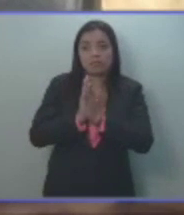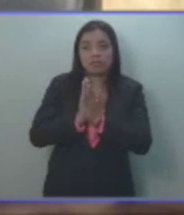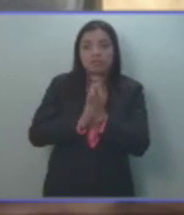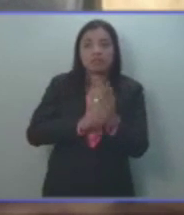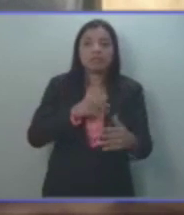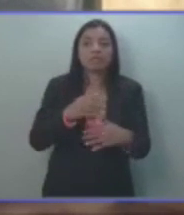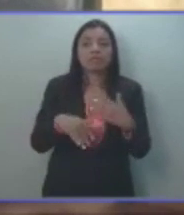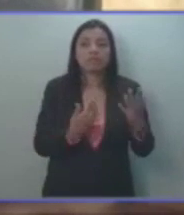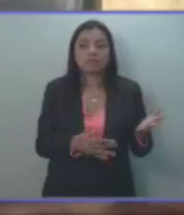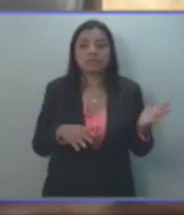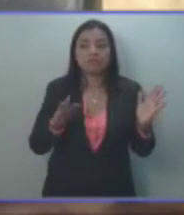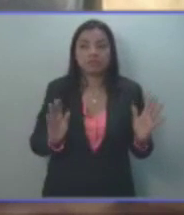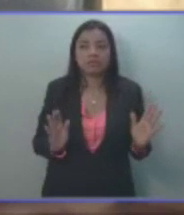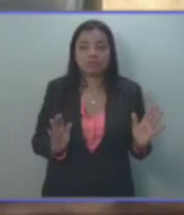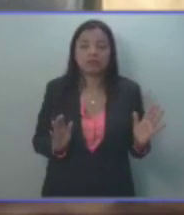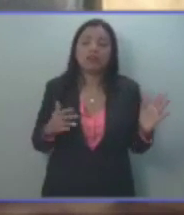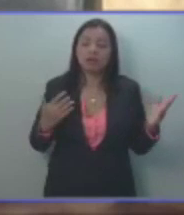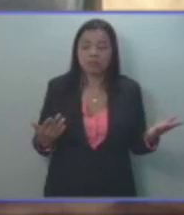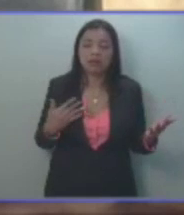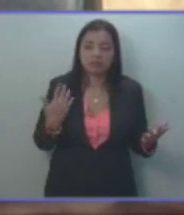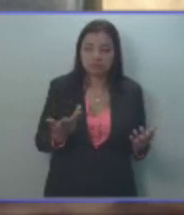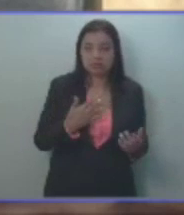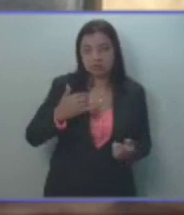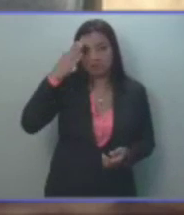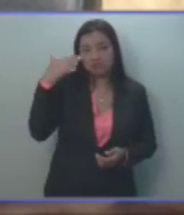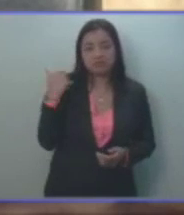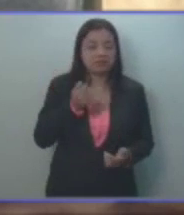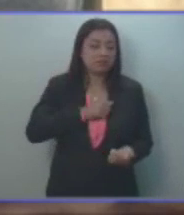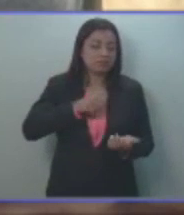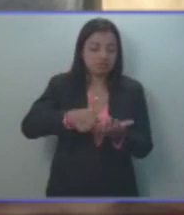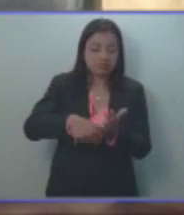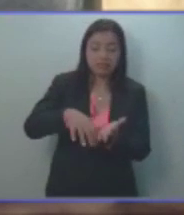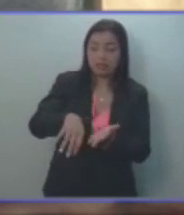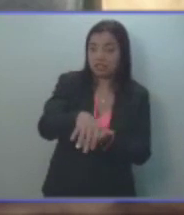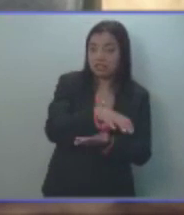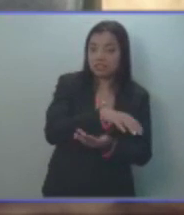particular de que nos presentó la señora alcaldesa